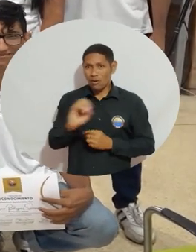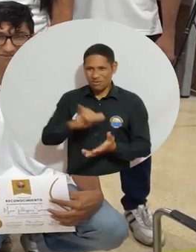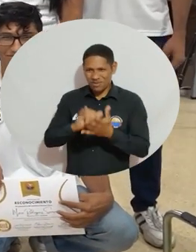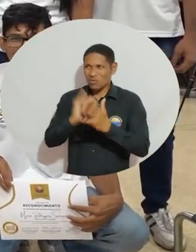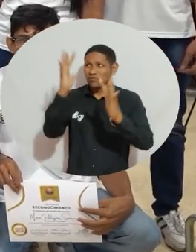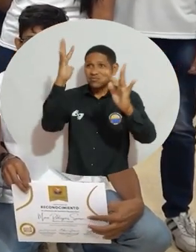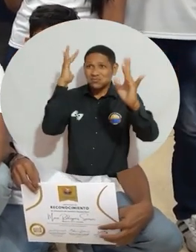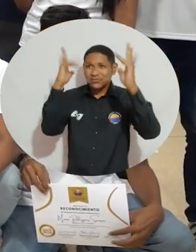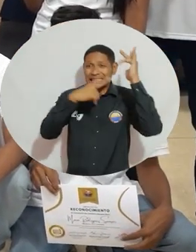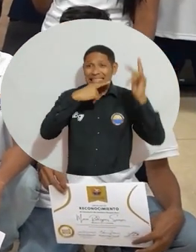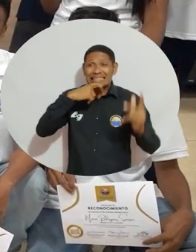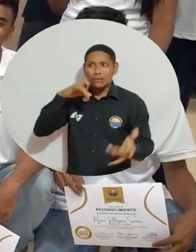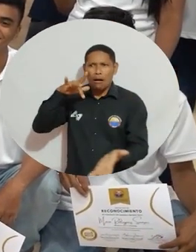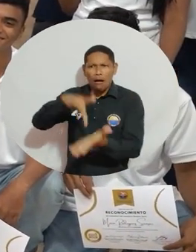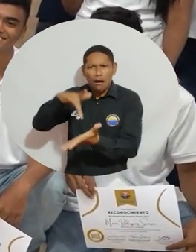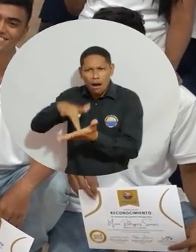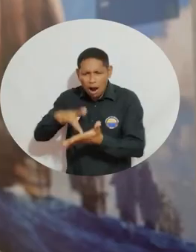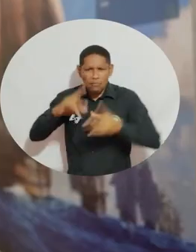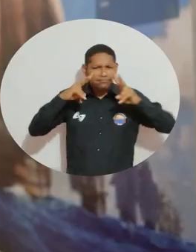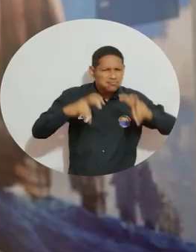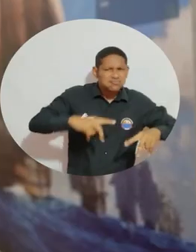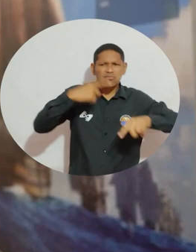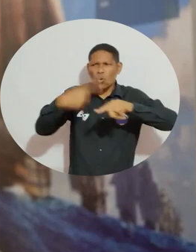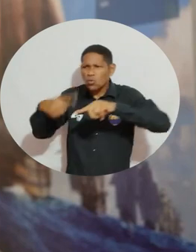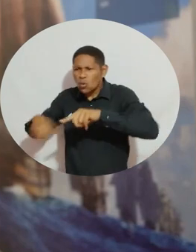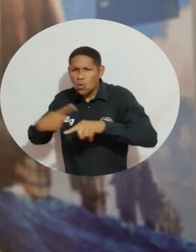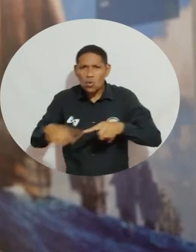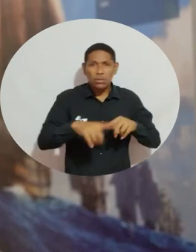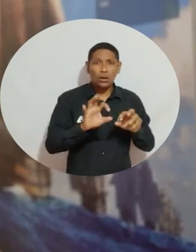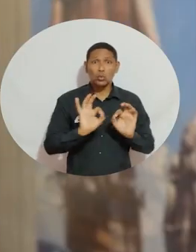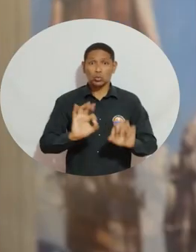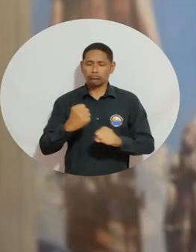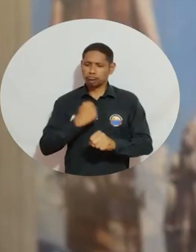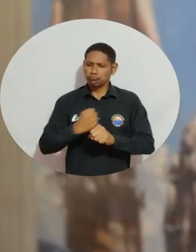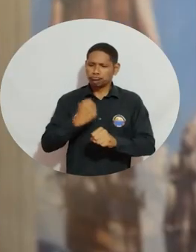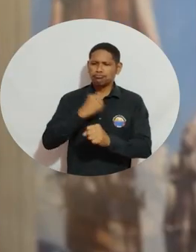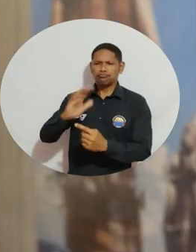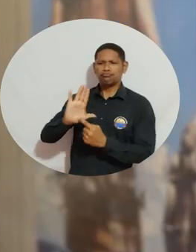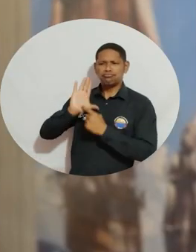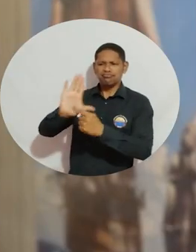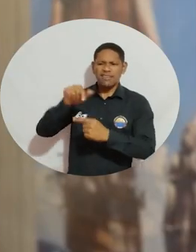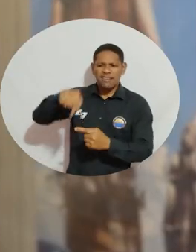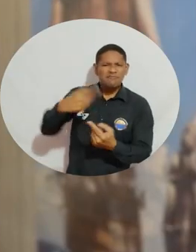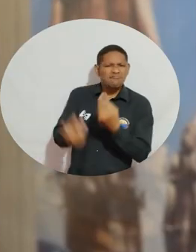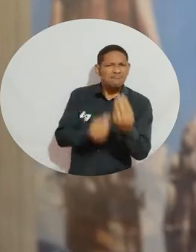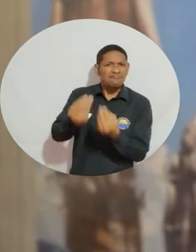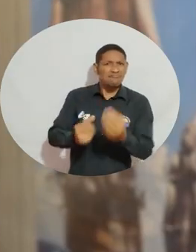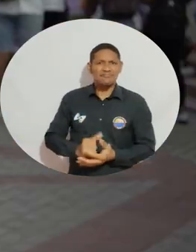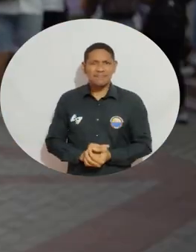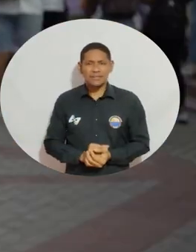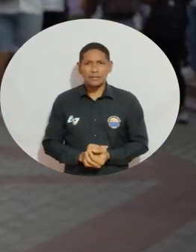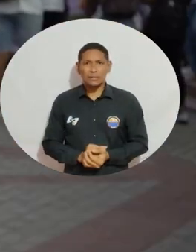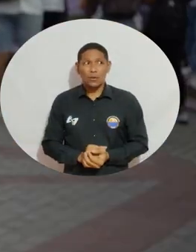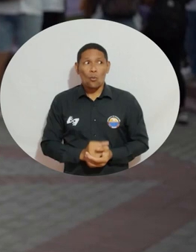chicos y chicas del Bosque Seco que han tenido una buena participación en cuanto al programa para exponer todo el trabajo que se realiza dentro del Bosque Seco